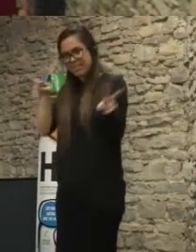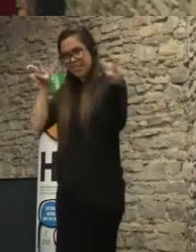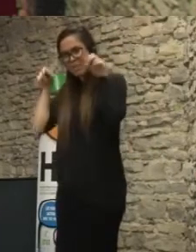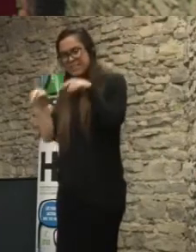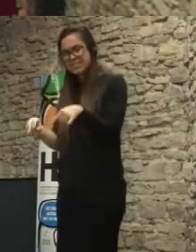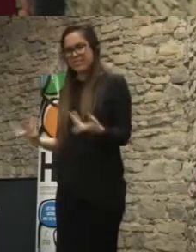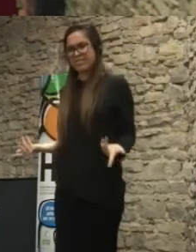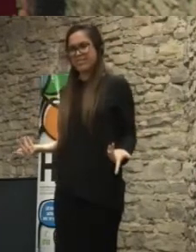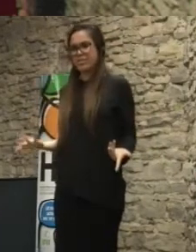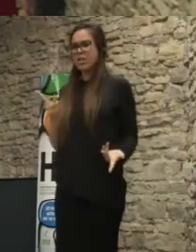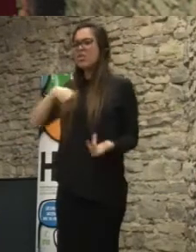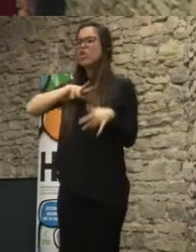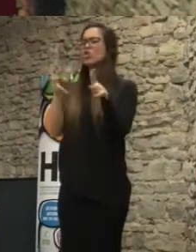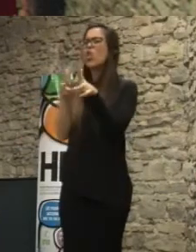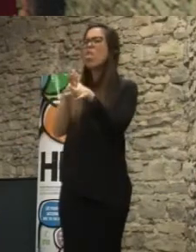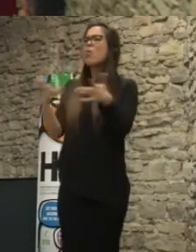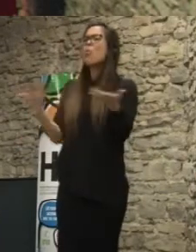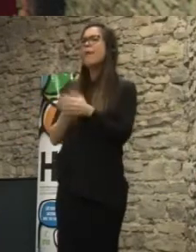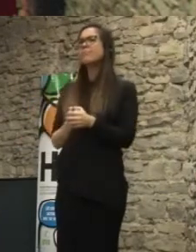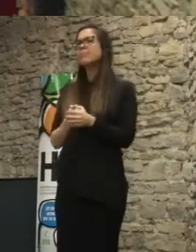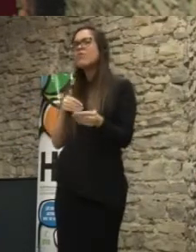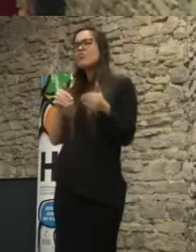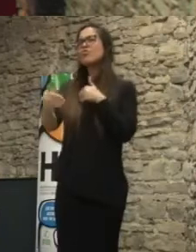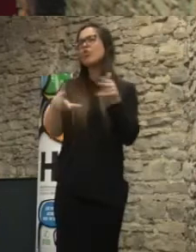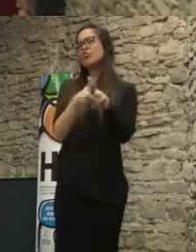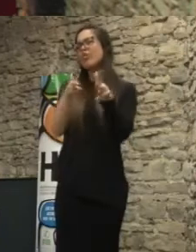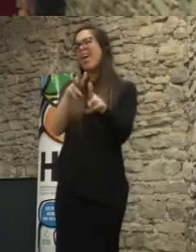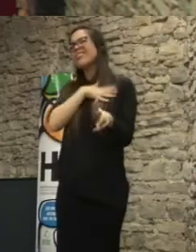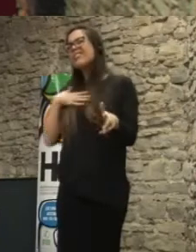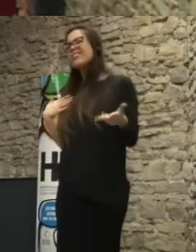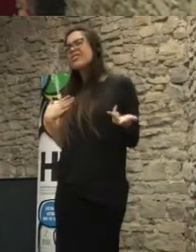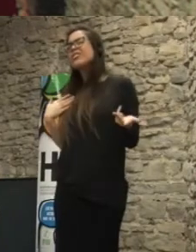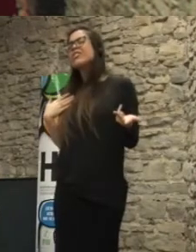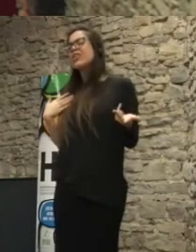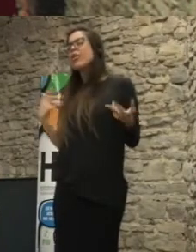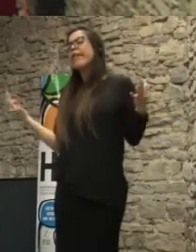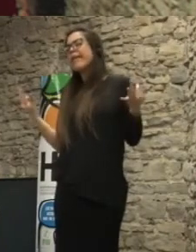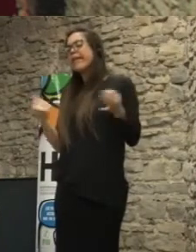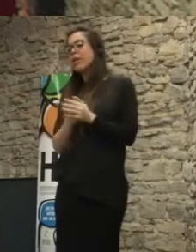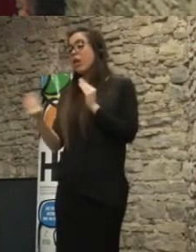¿De qué sociedad tenemos? ¿De qué sociedad queremos? Y de con quién la queremos construir.